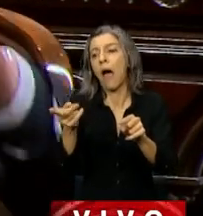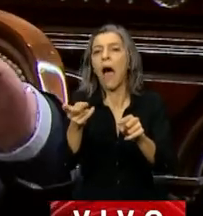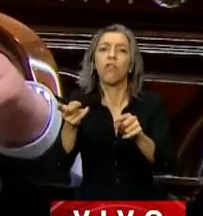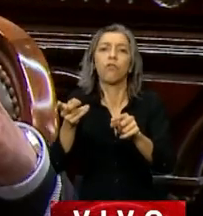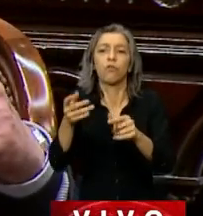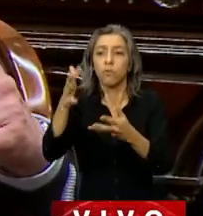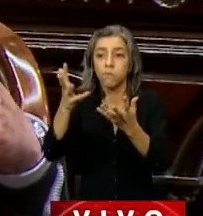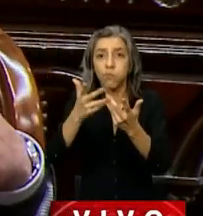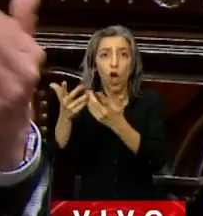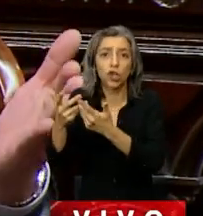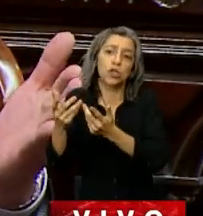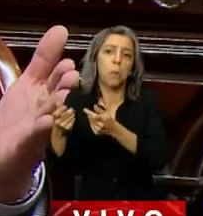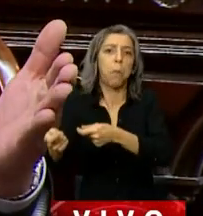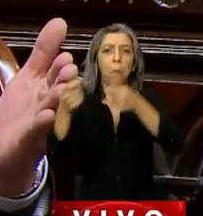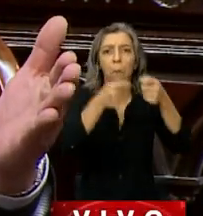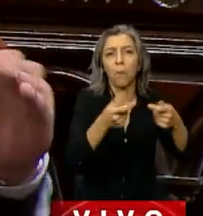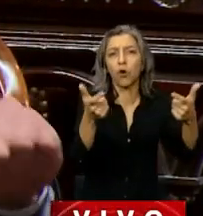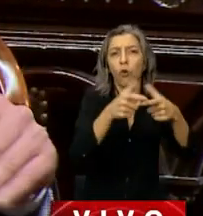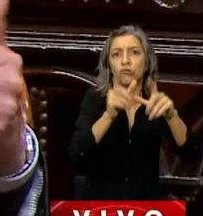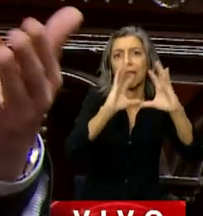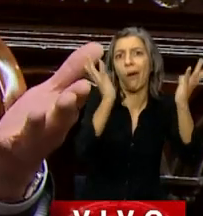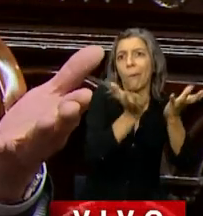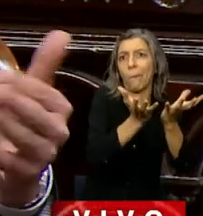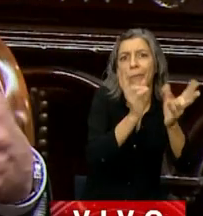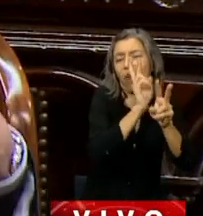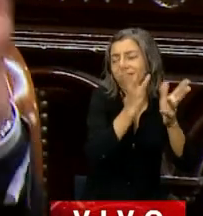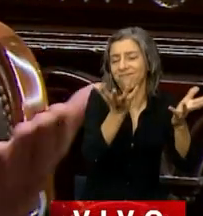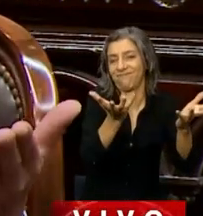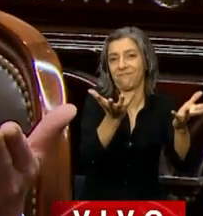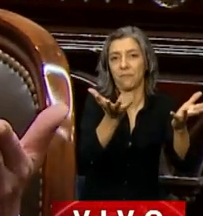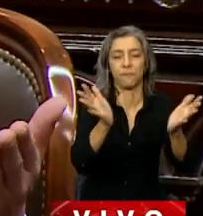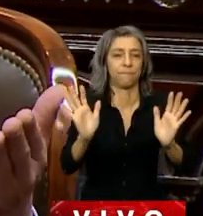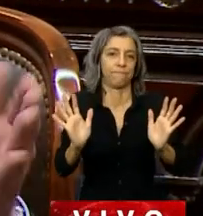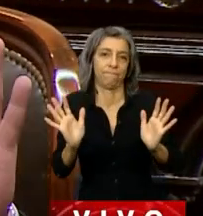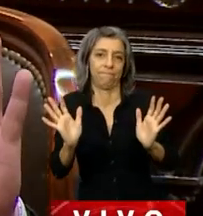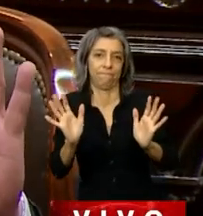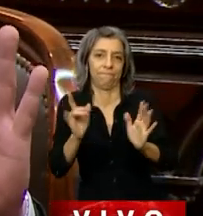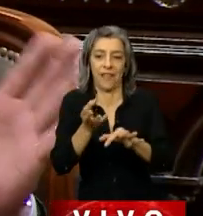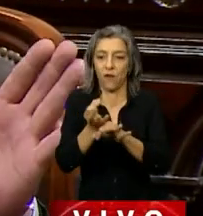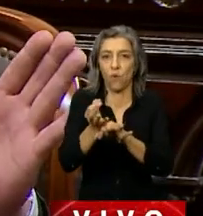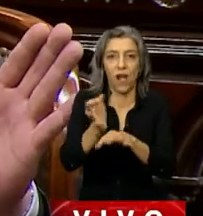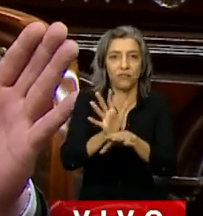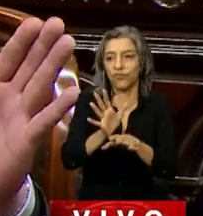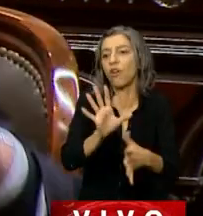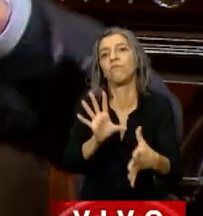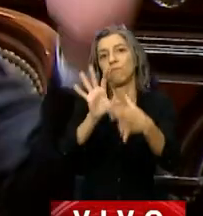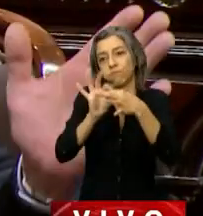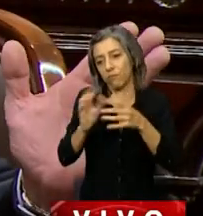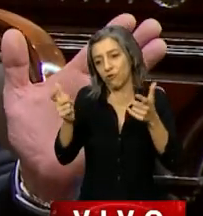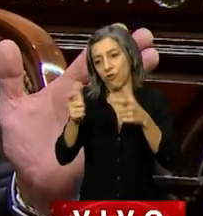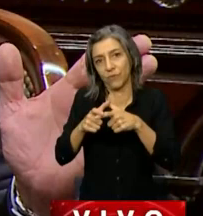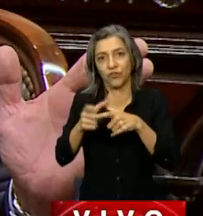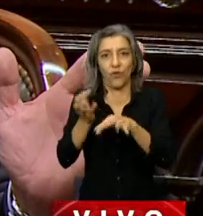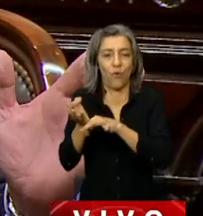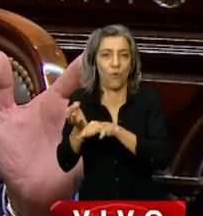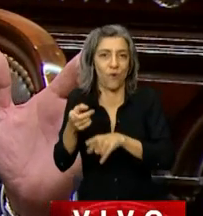o giremos cuestiones que están vinculadas a las políticas educativas como política central de construcción de ciudadanía a la Comisión